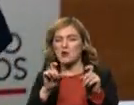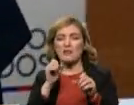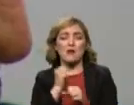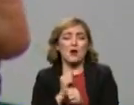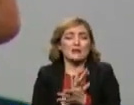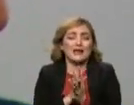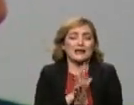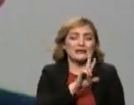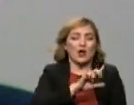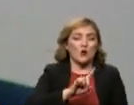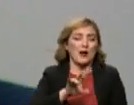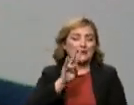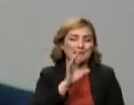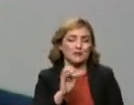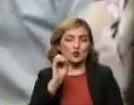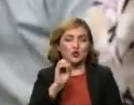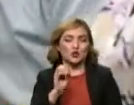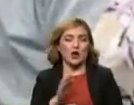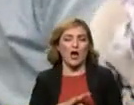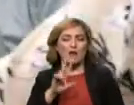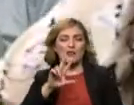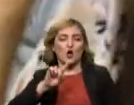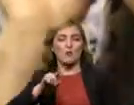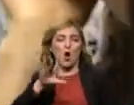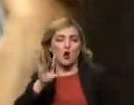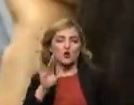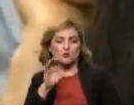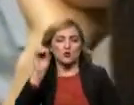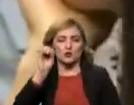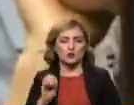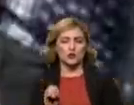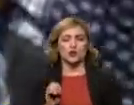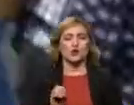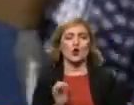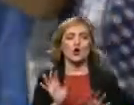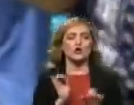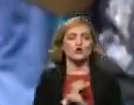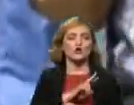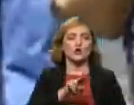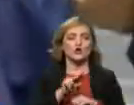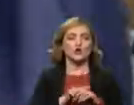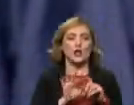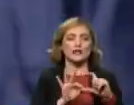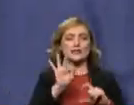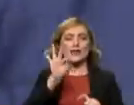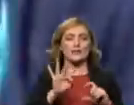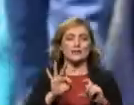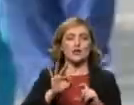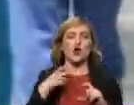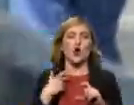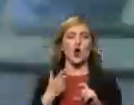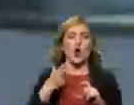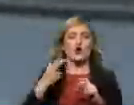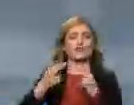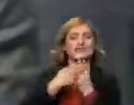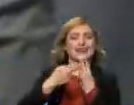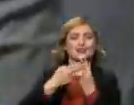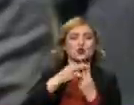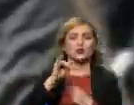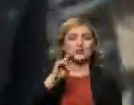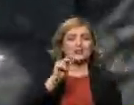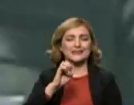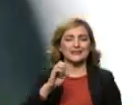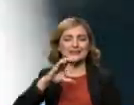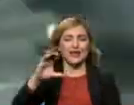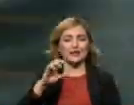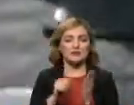de 3,7% a 3,8%, así lo indicó el Instituto Nacional de Estadística y Censos. El ministro de Trabajo indicó que